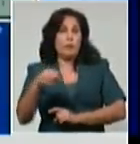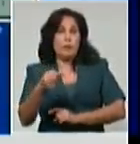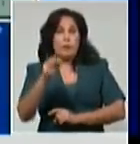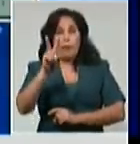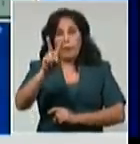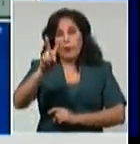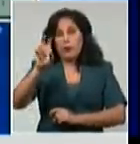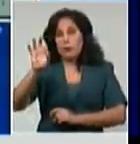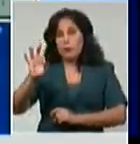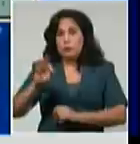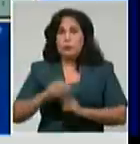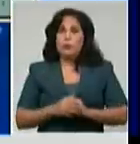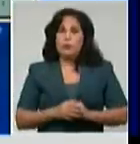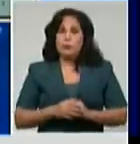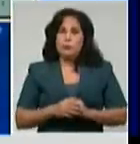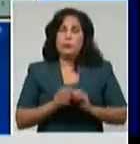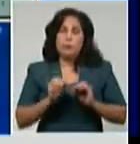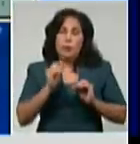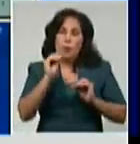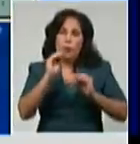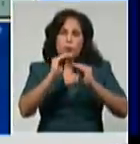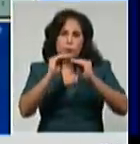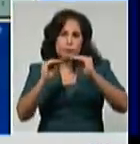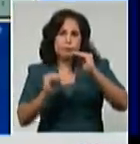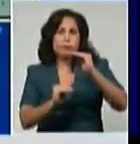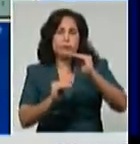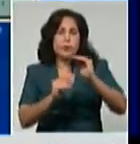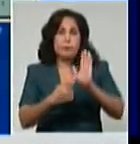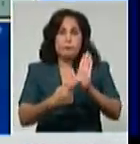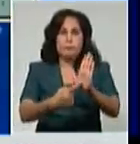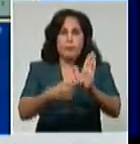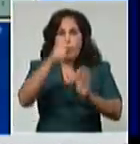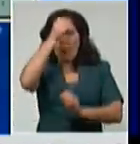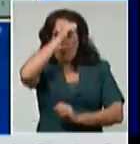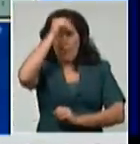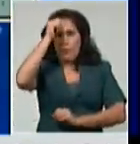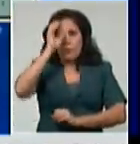0,28, pues es inferior a la que presentaba, que era de